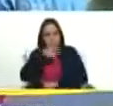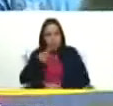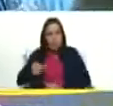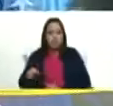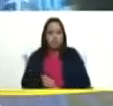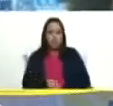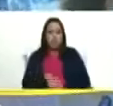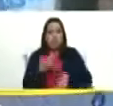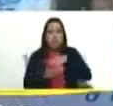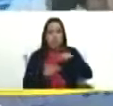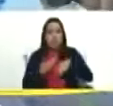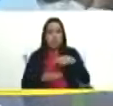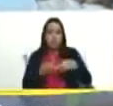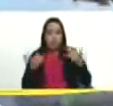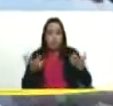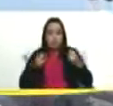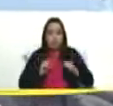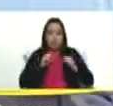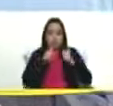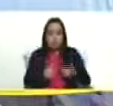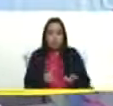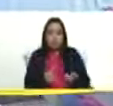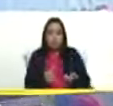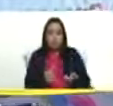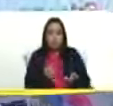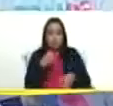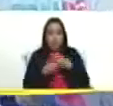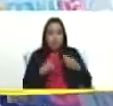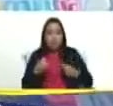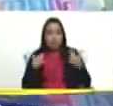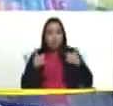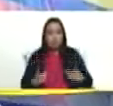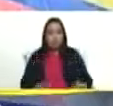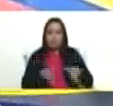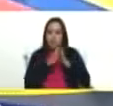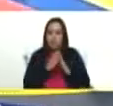Y la revolución ha llegado para humanizarlo todo.